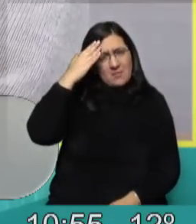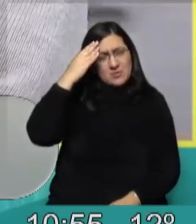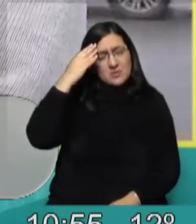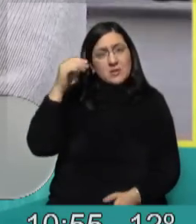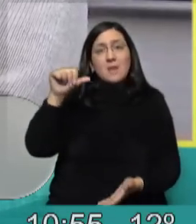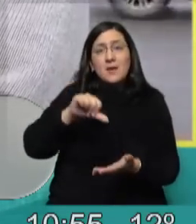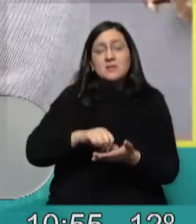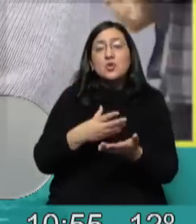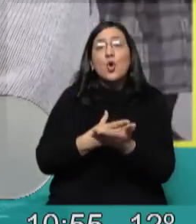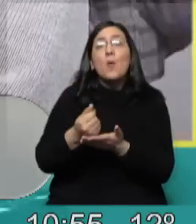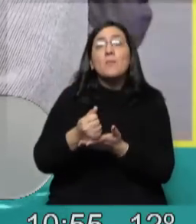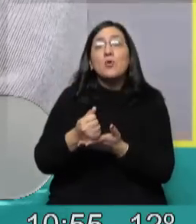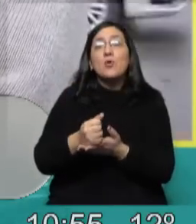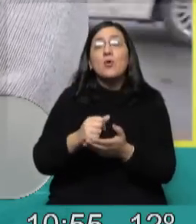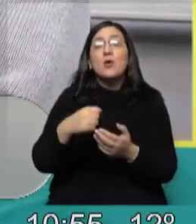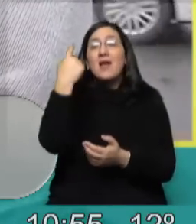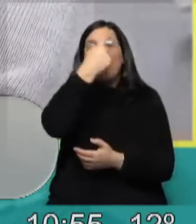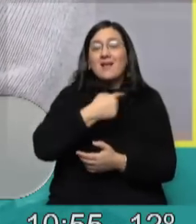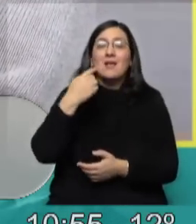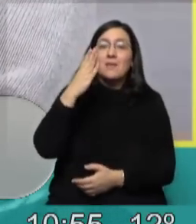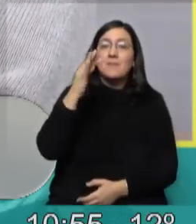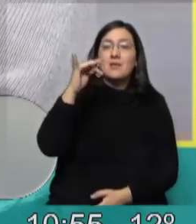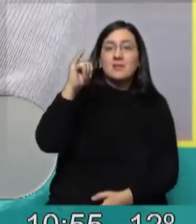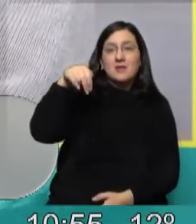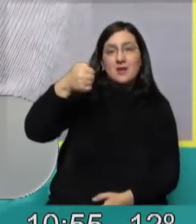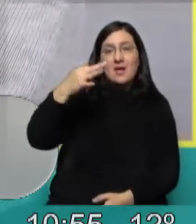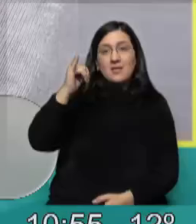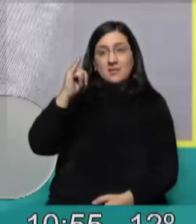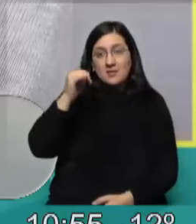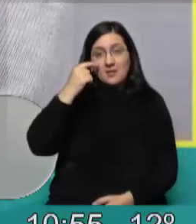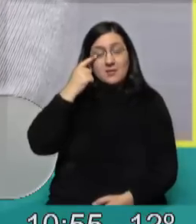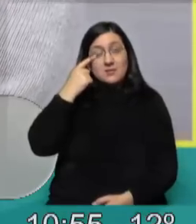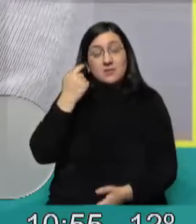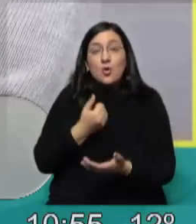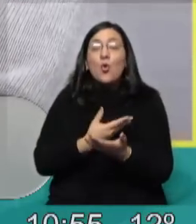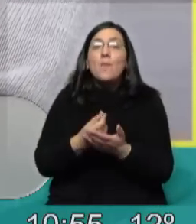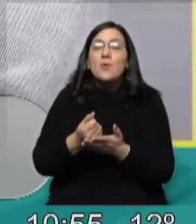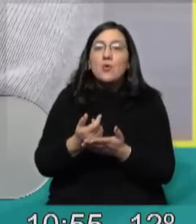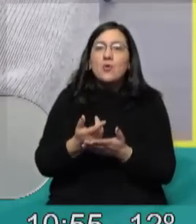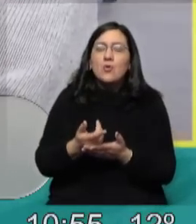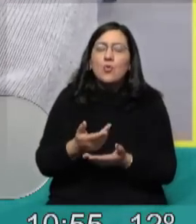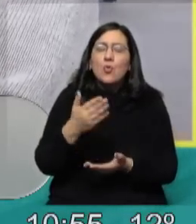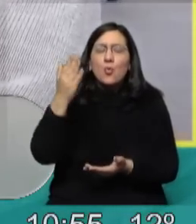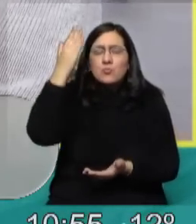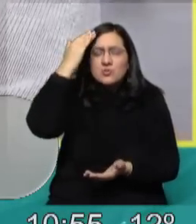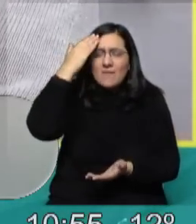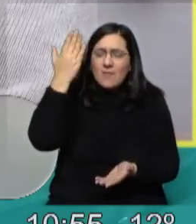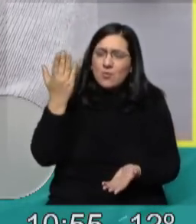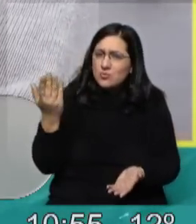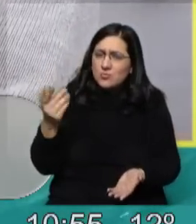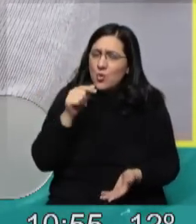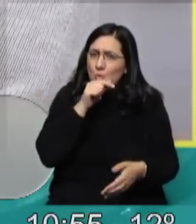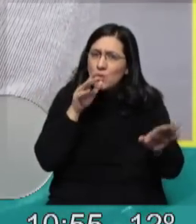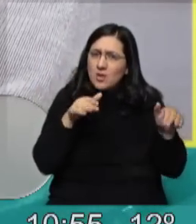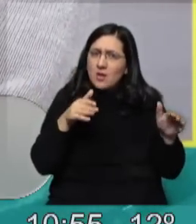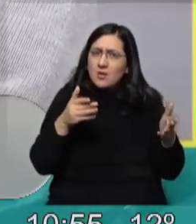compró la imagen de Orlando Pettinati, nos guste o no, se compró para promocionar algo? ¿Cómo nos enteramos por un tuit de esto?